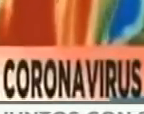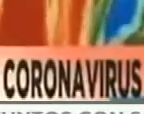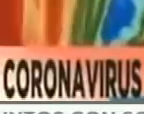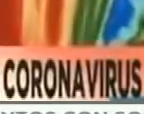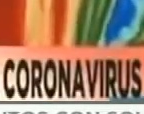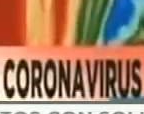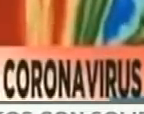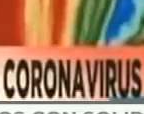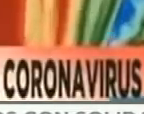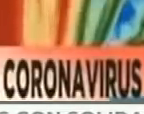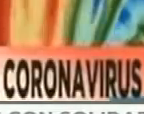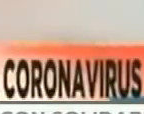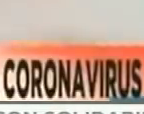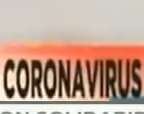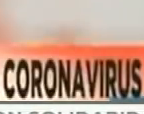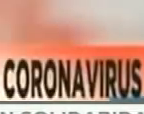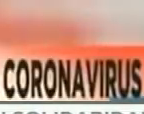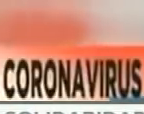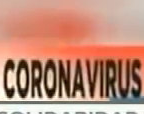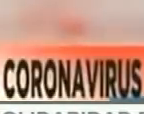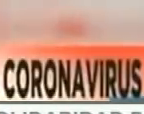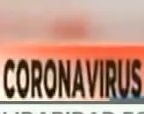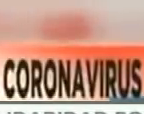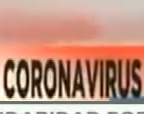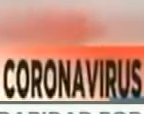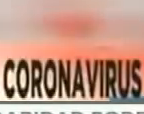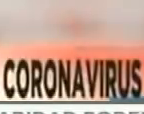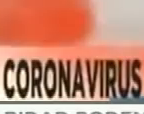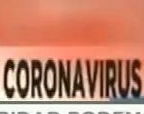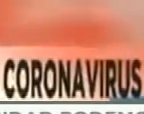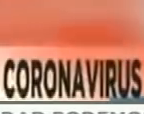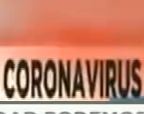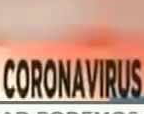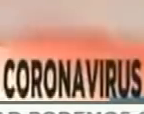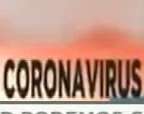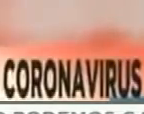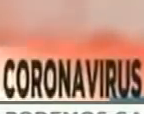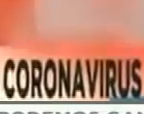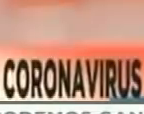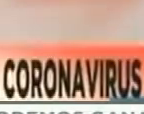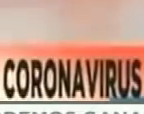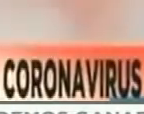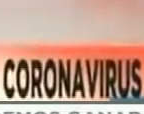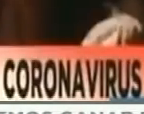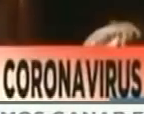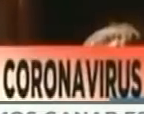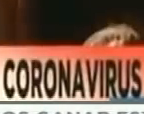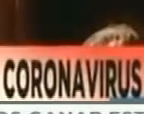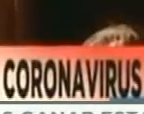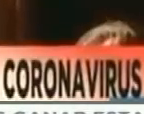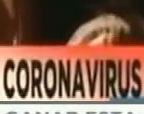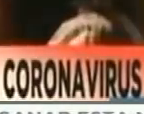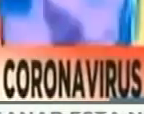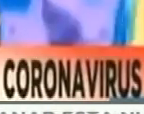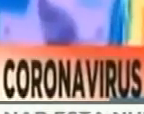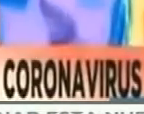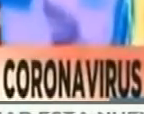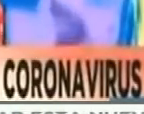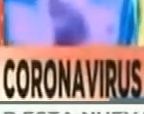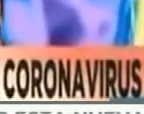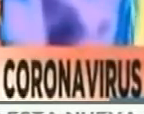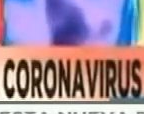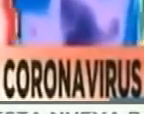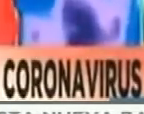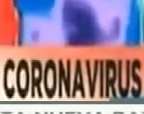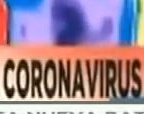el virólogo Antonio Alcamí, hay evidencias de que el virus que provoca la COVID-19 persiste en el aire en gotas muy pequeñas, menores de 100